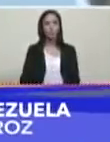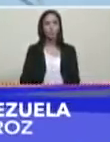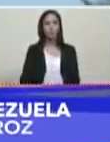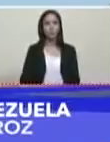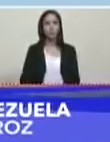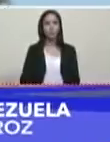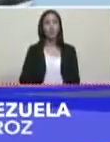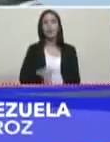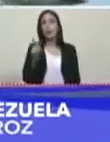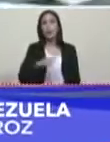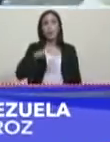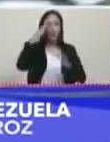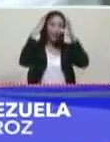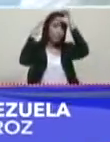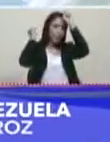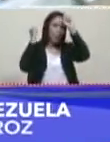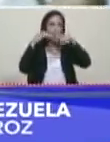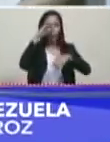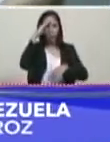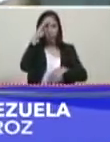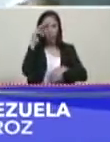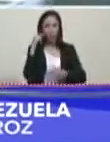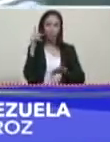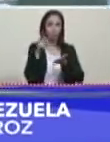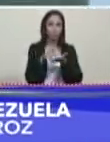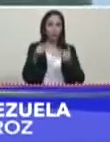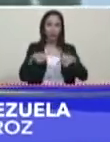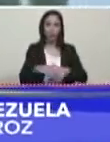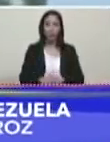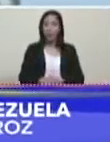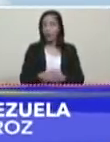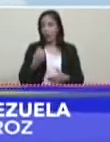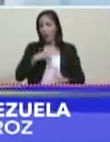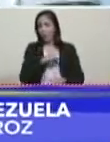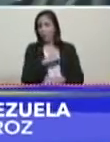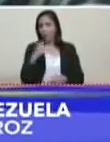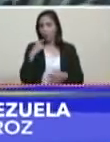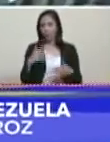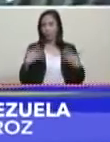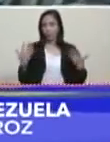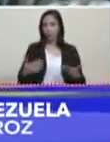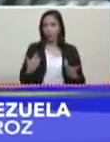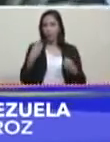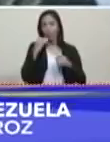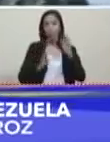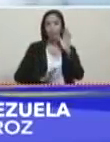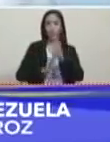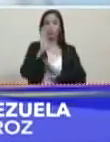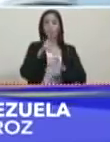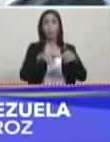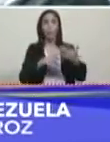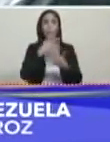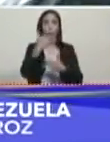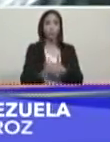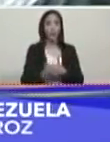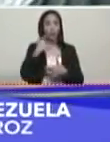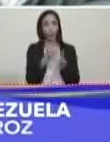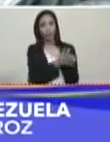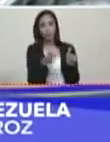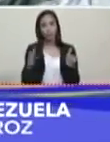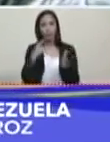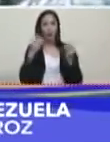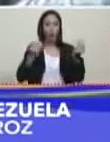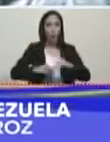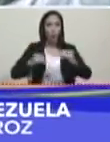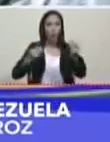señor embajador de Cuba. Y nosotros estamos en el campo de donde desarrollamos un proyecto entre el marco del convenio